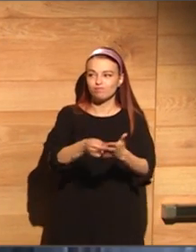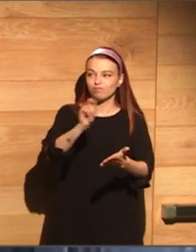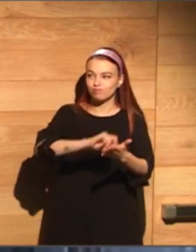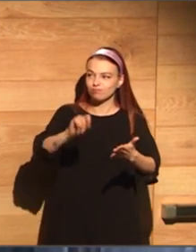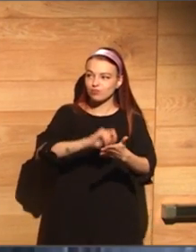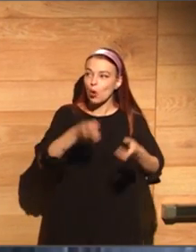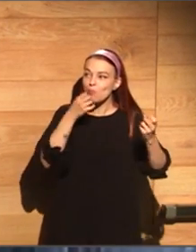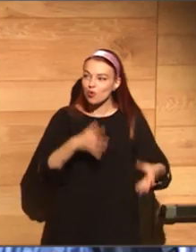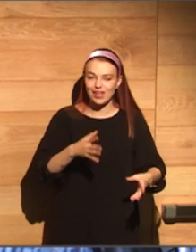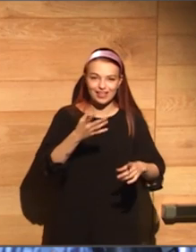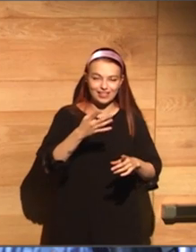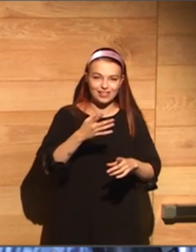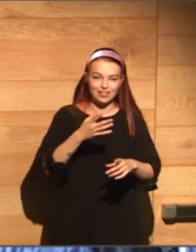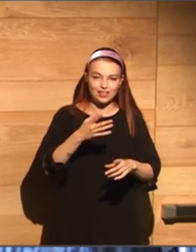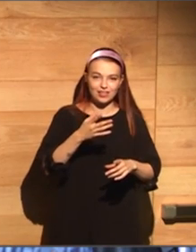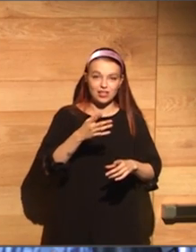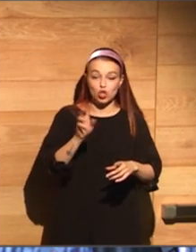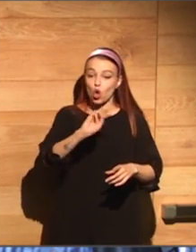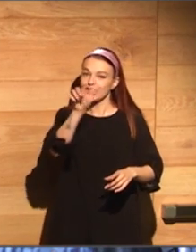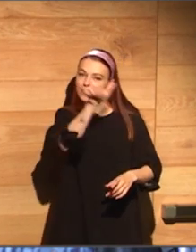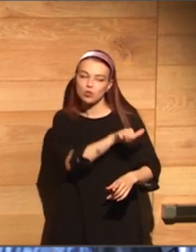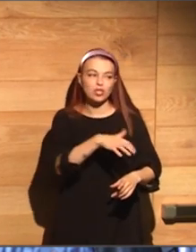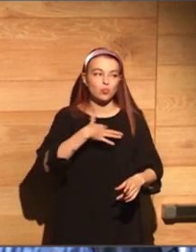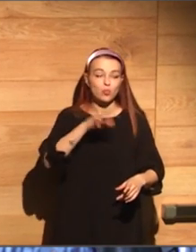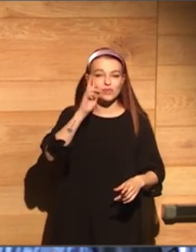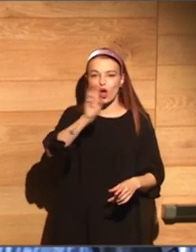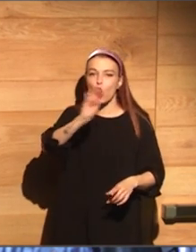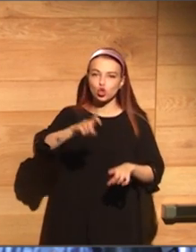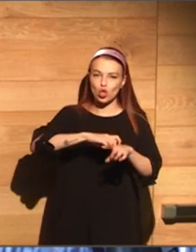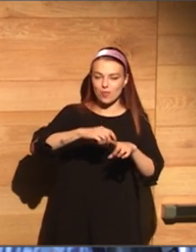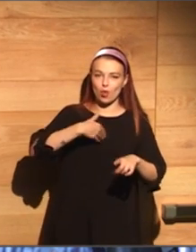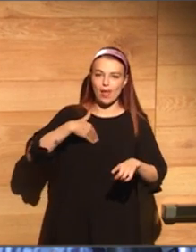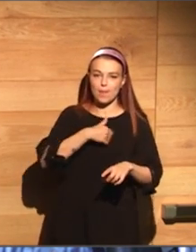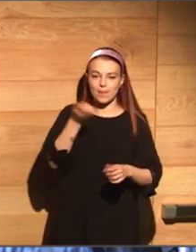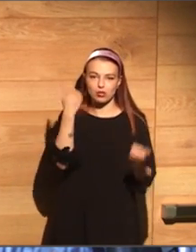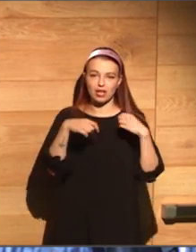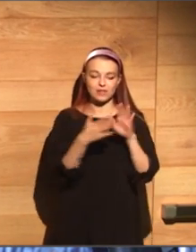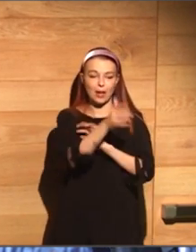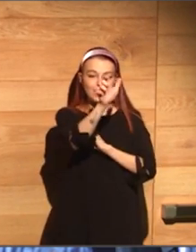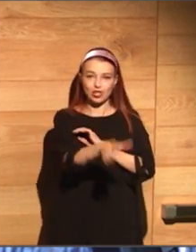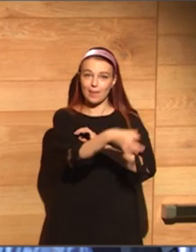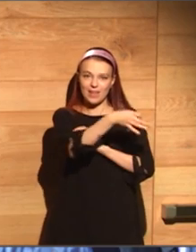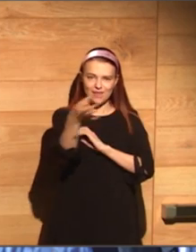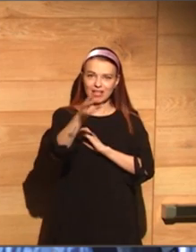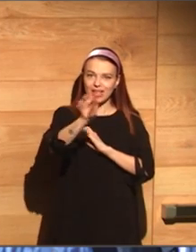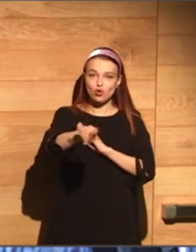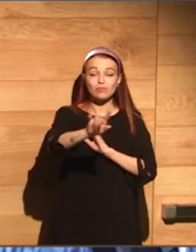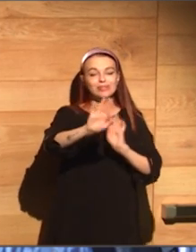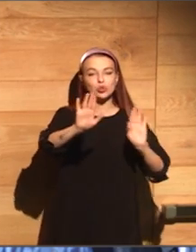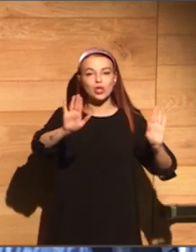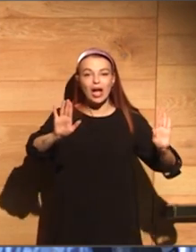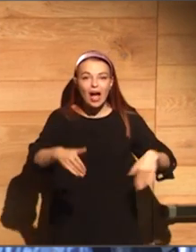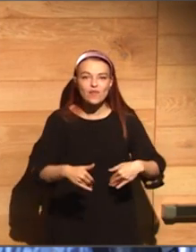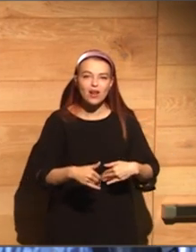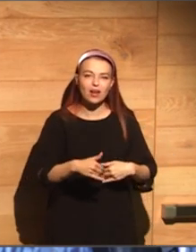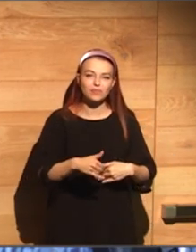otras películas podríamos ver a personajes, en otras películas de otros directores, a personajes imperfectos y con dobleces, pero que al final extraen una